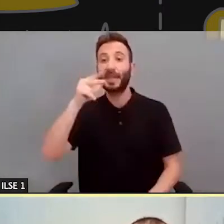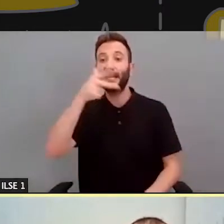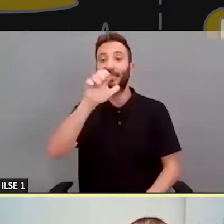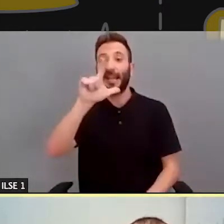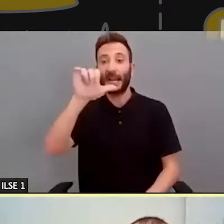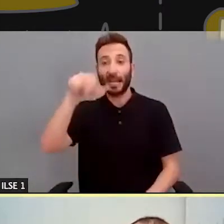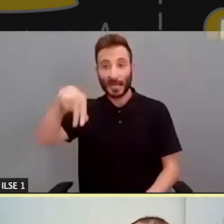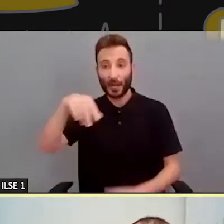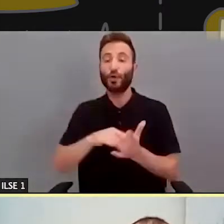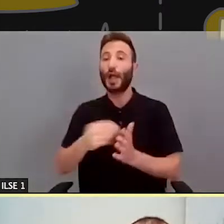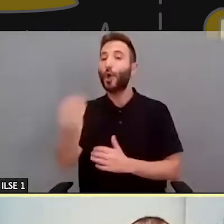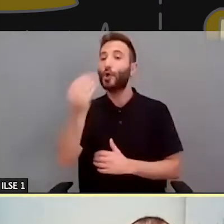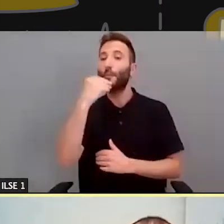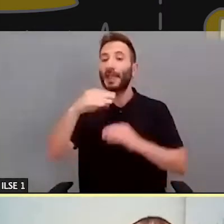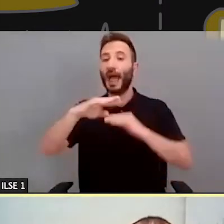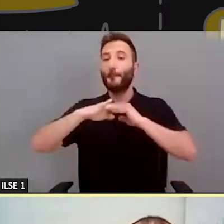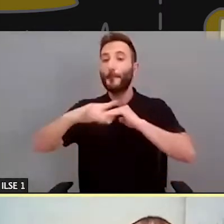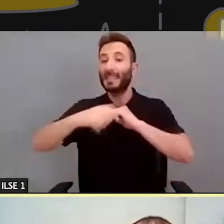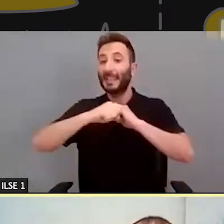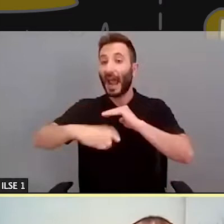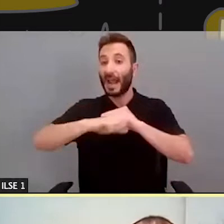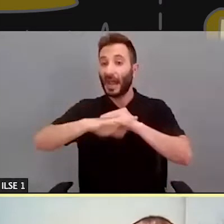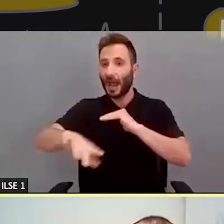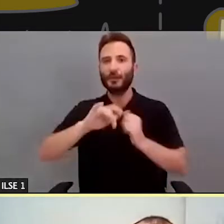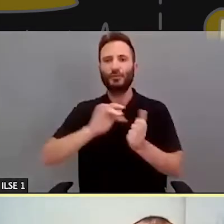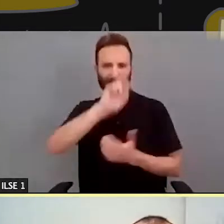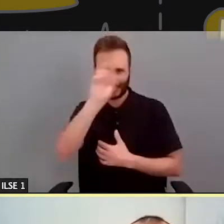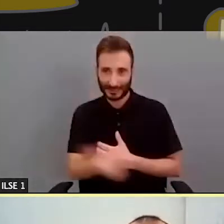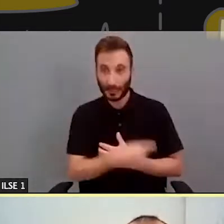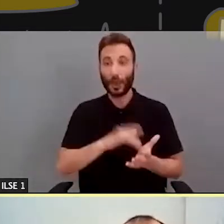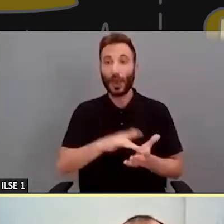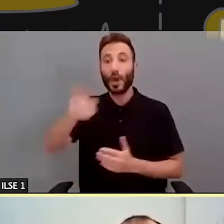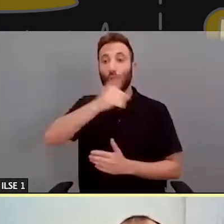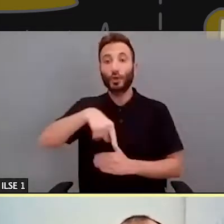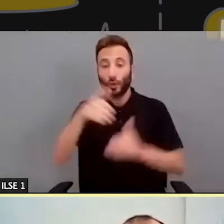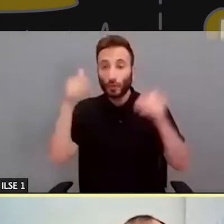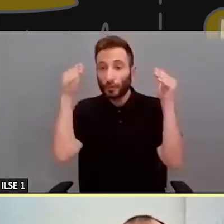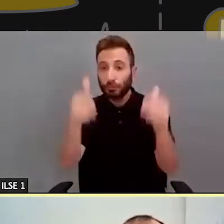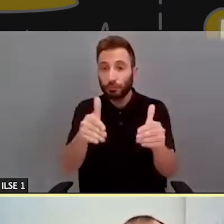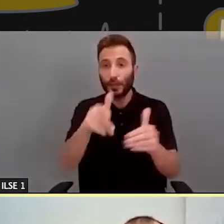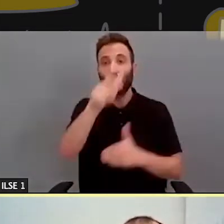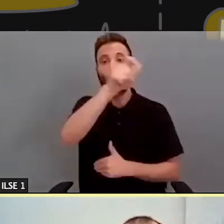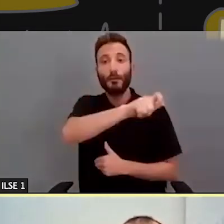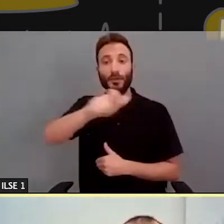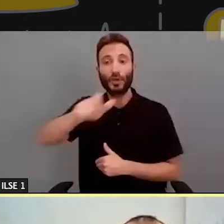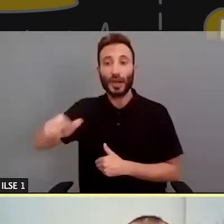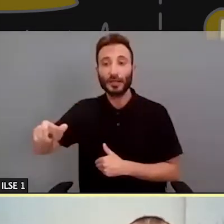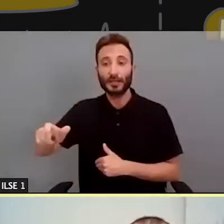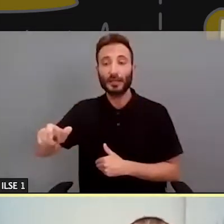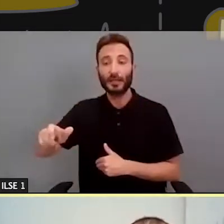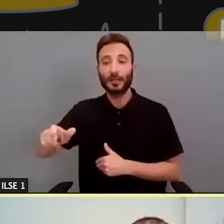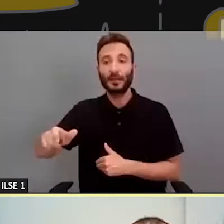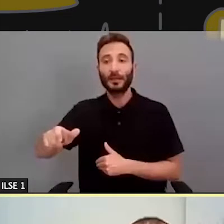mediterránea, etcétera. Cuando nos dirigimos a las personas que tienen